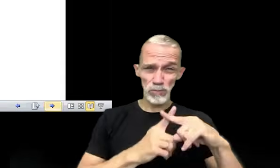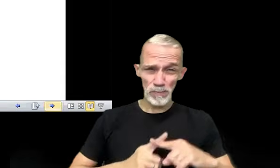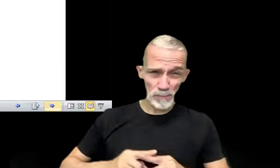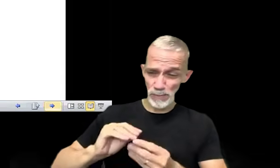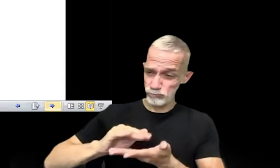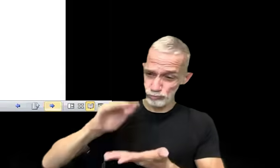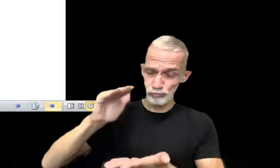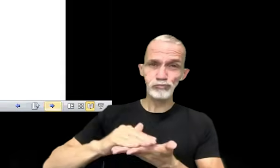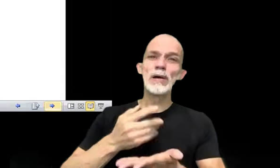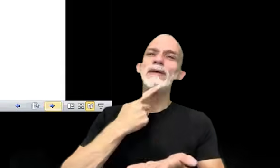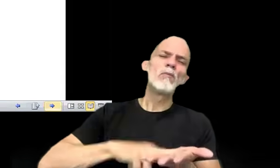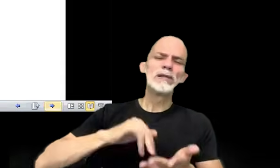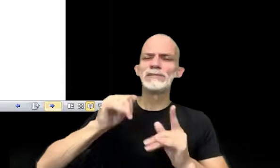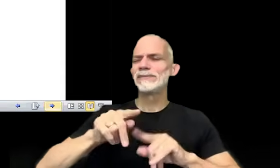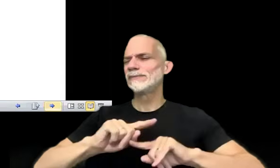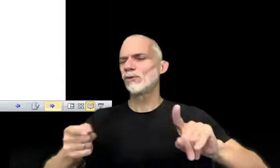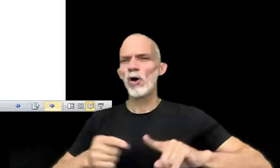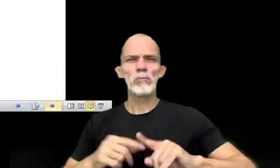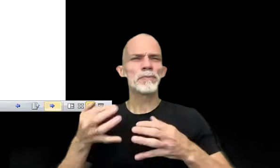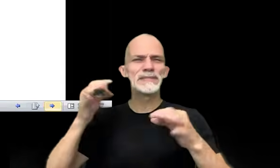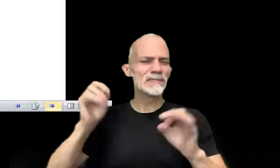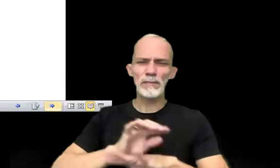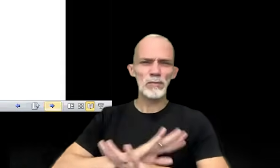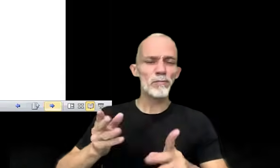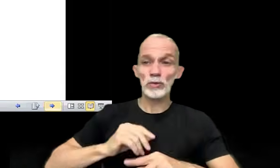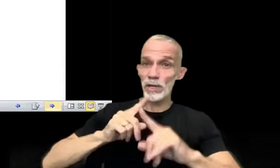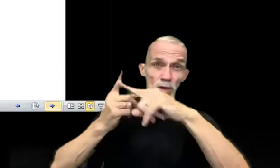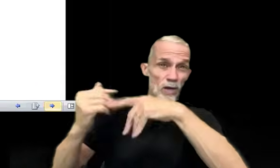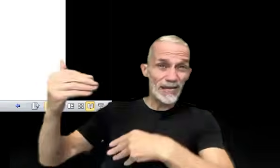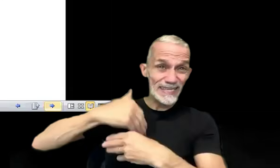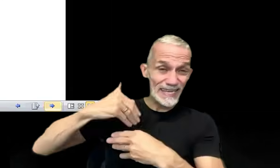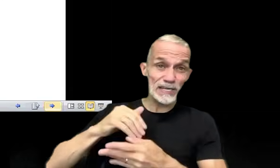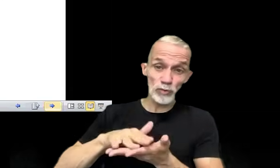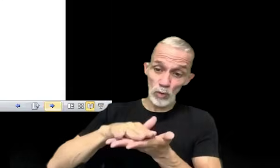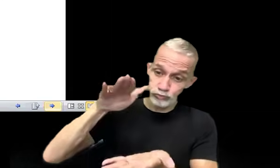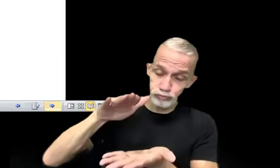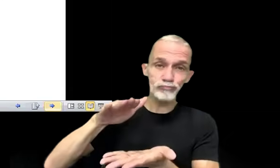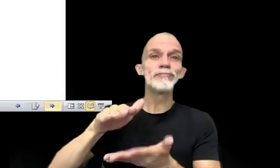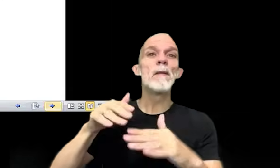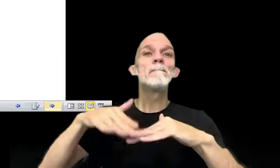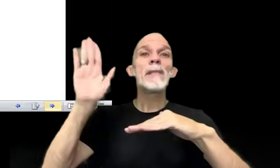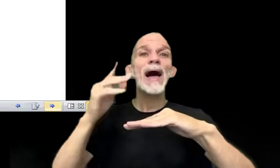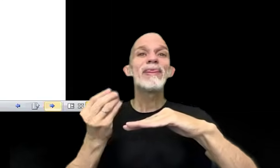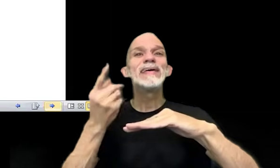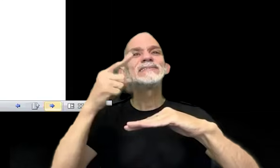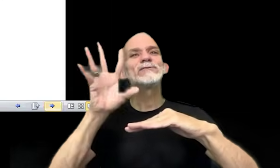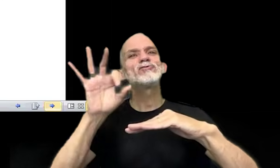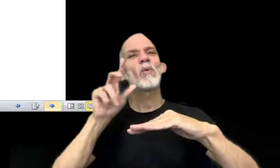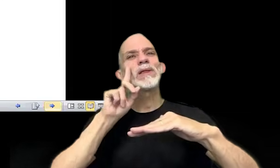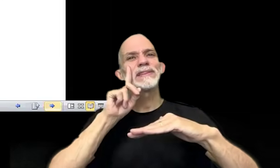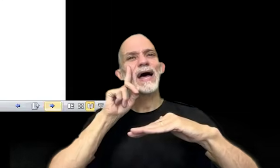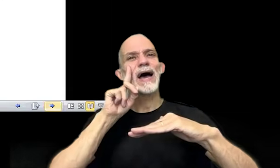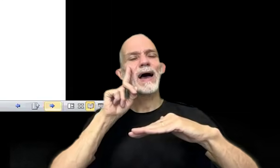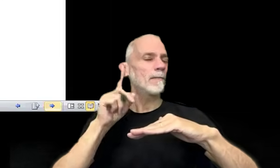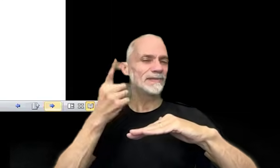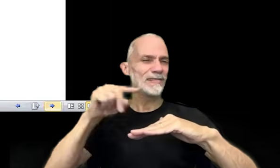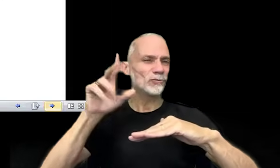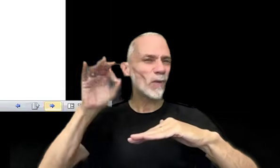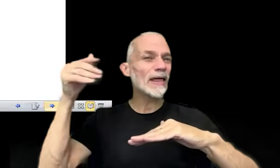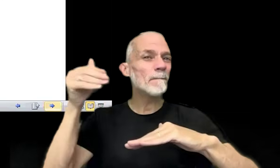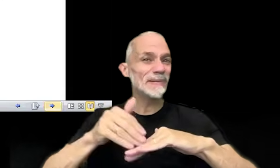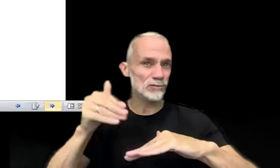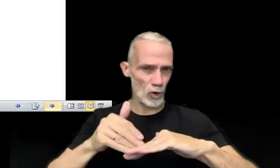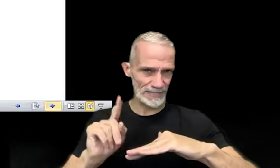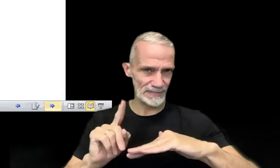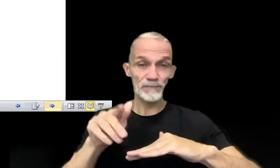suma de gravados, no gravados y exentos, supere la suma de 150 millones.